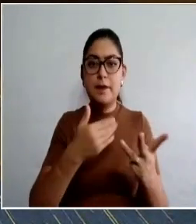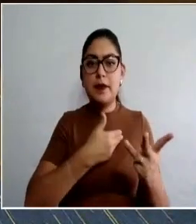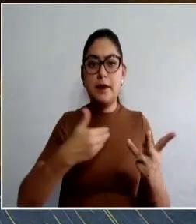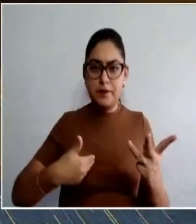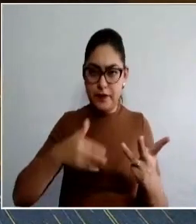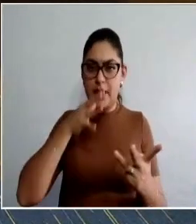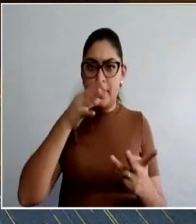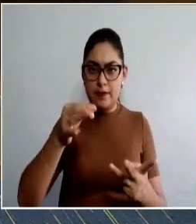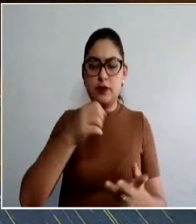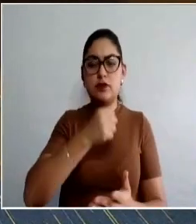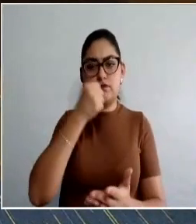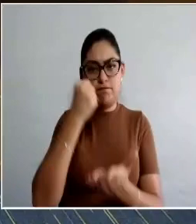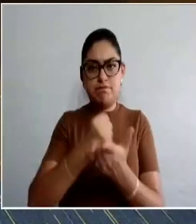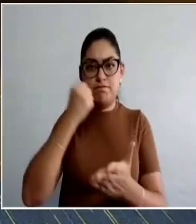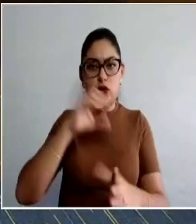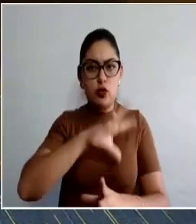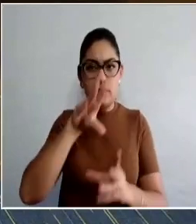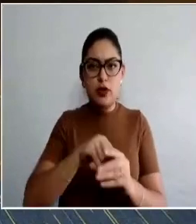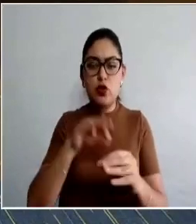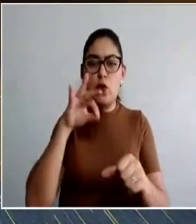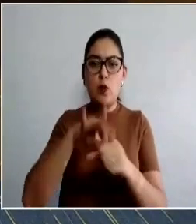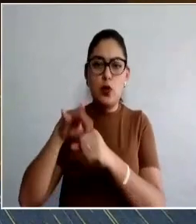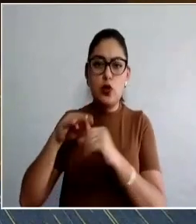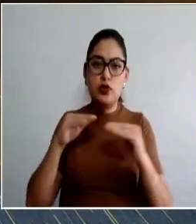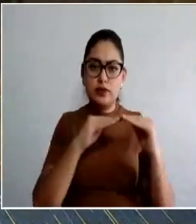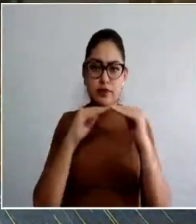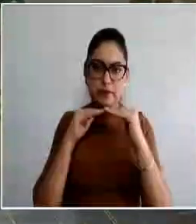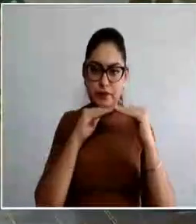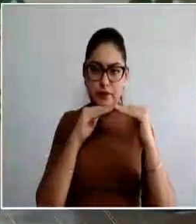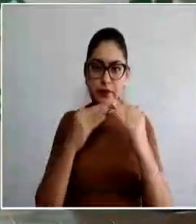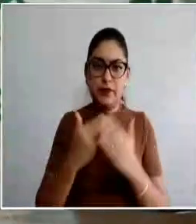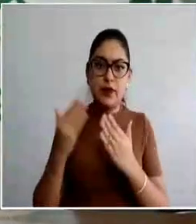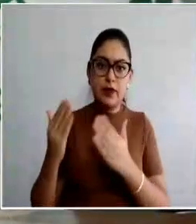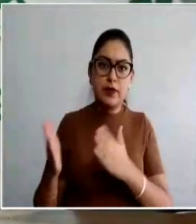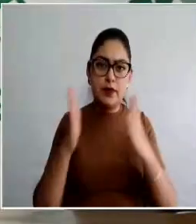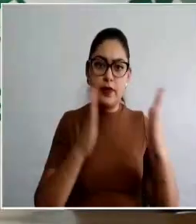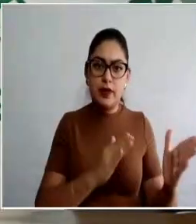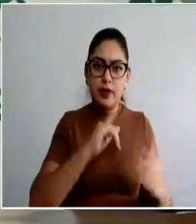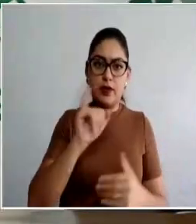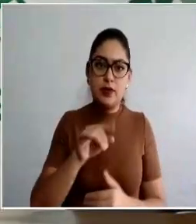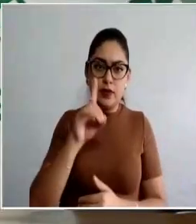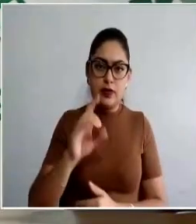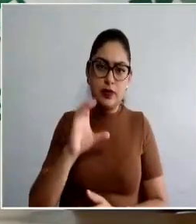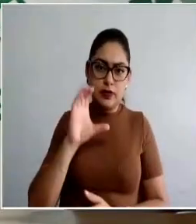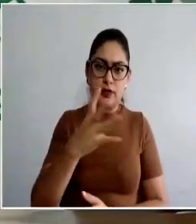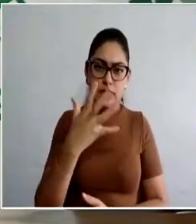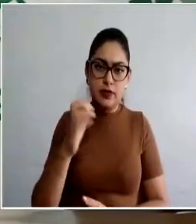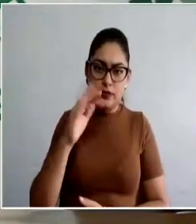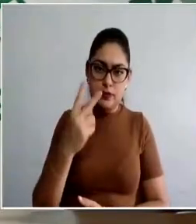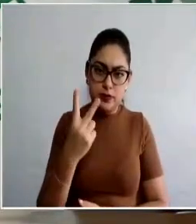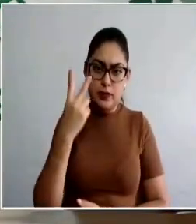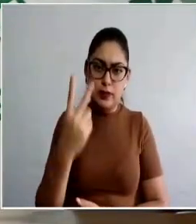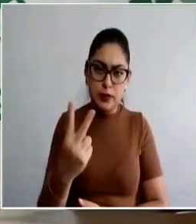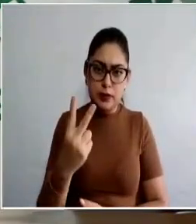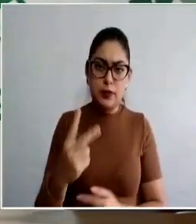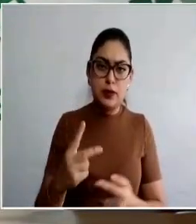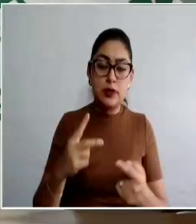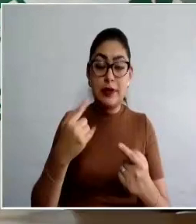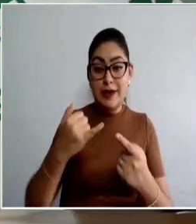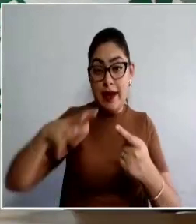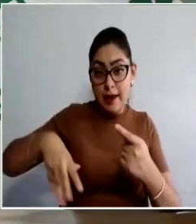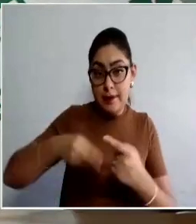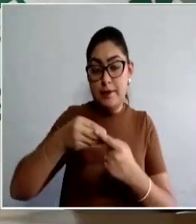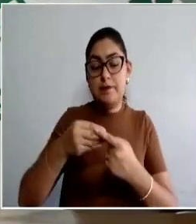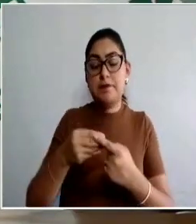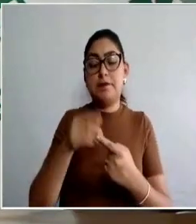por unanimidad de votos Gracias secretario en consecuencia en el juicio de la ciudadanía 552 y su acumulado se resuelve primero se acumula el juicio de la ciudadanía